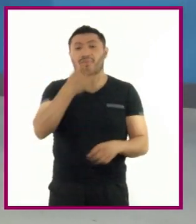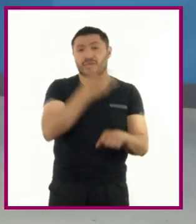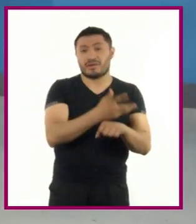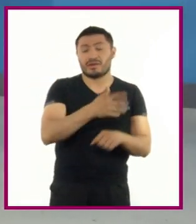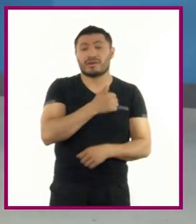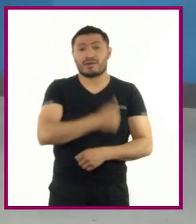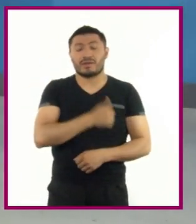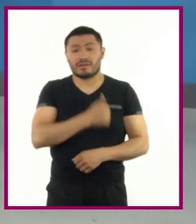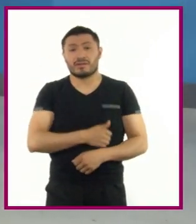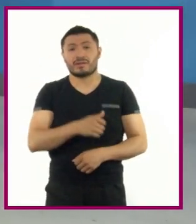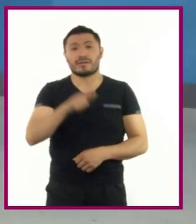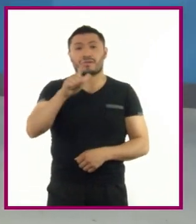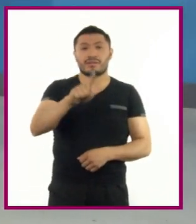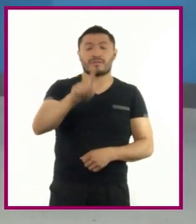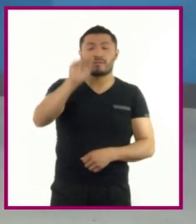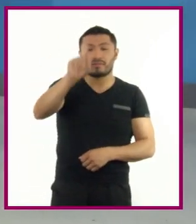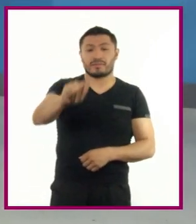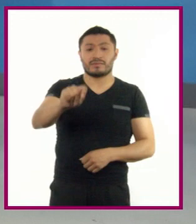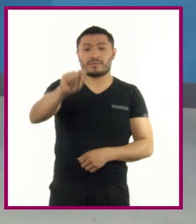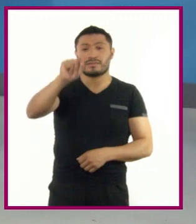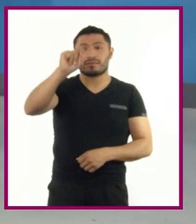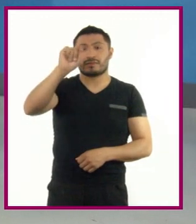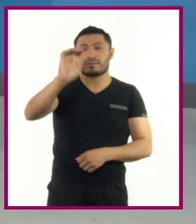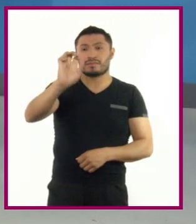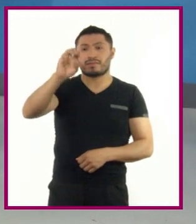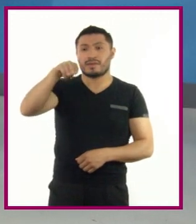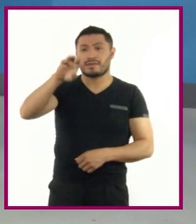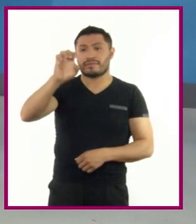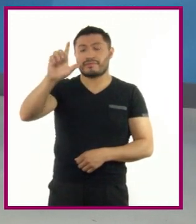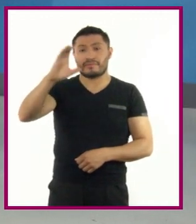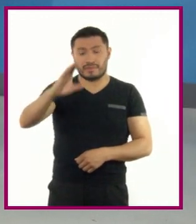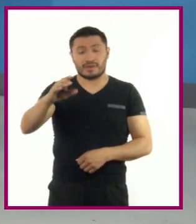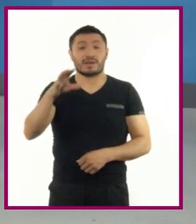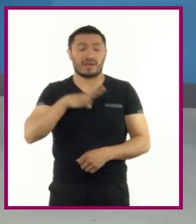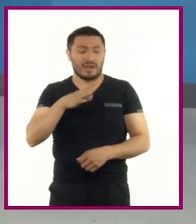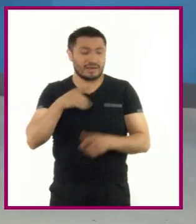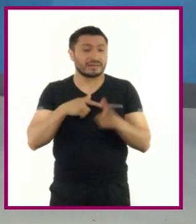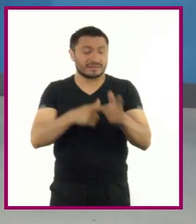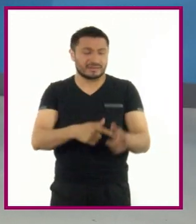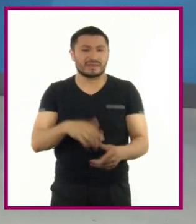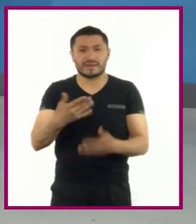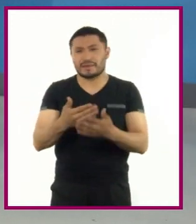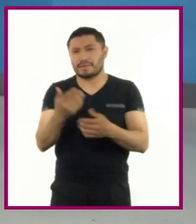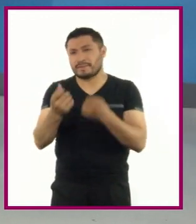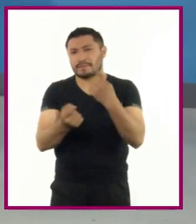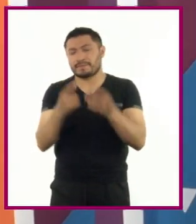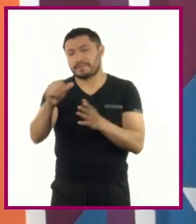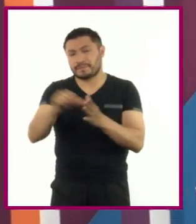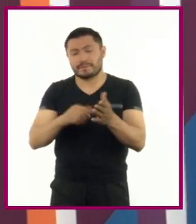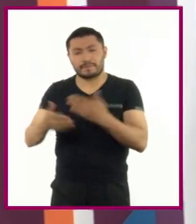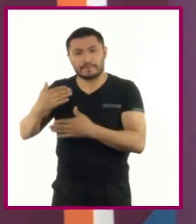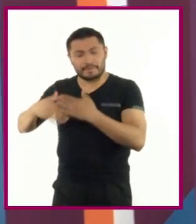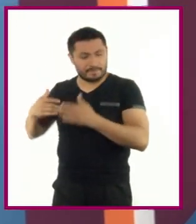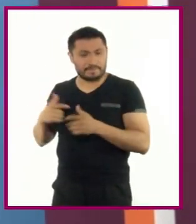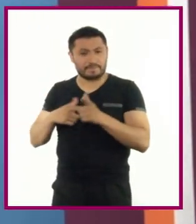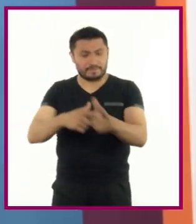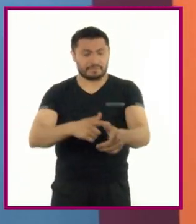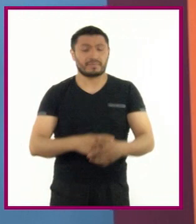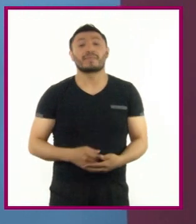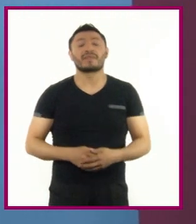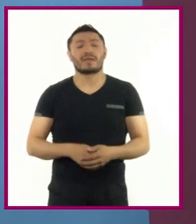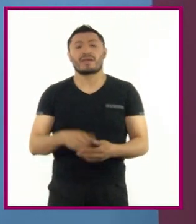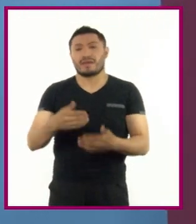también conocido como TEMEC. Este último está vigente y entró en vigor apenas hace unos meses. Como ya les